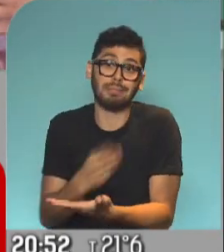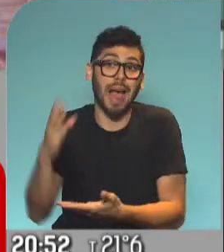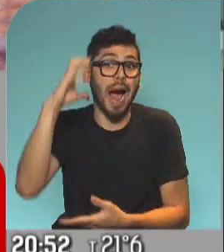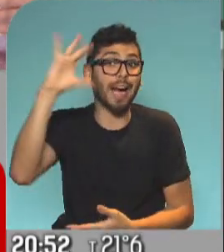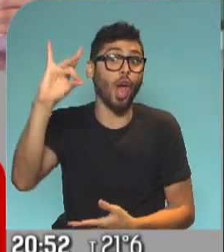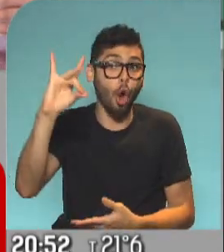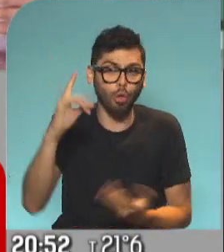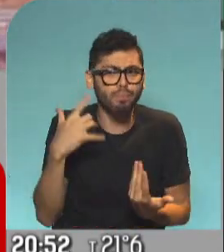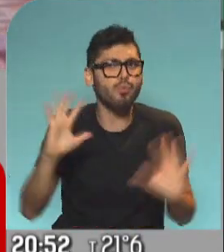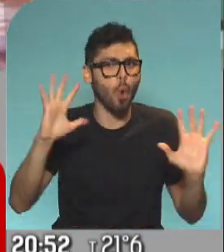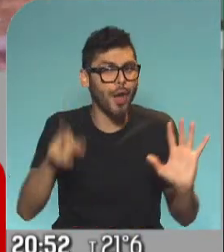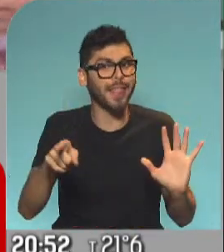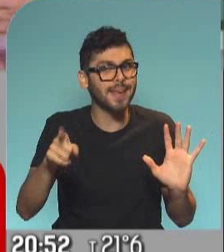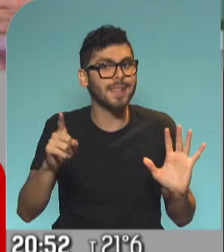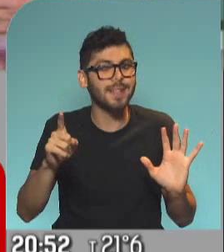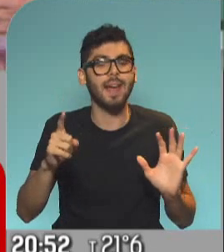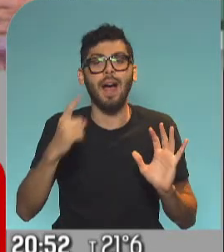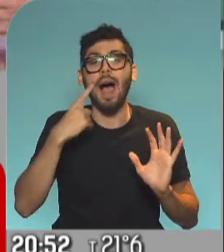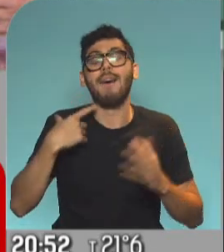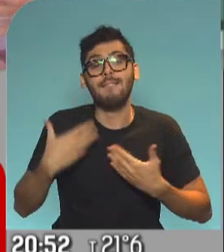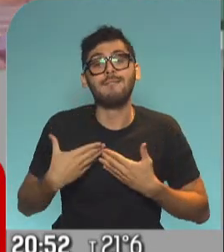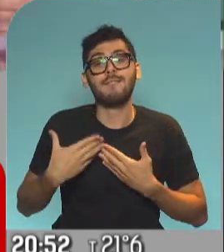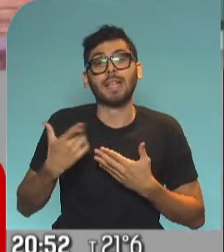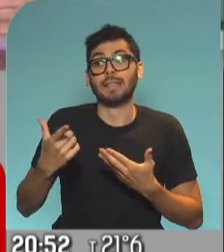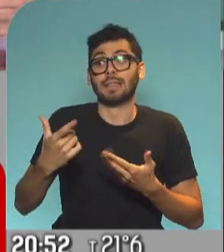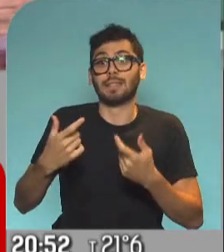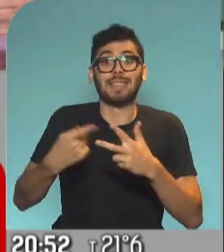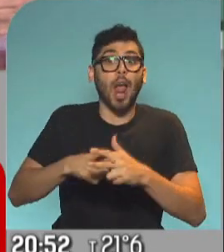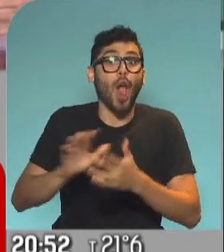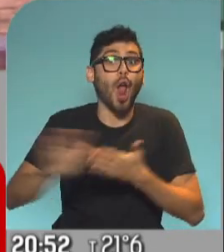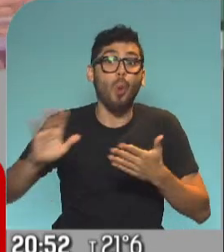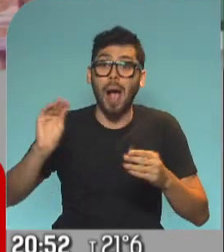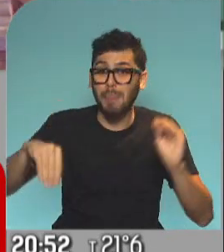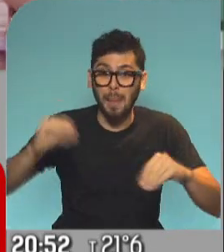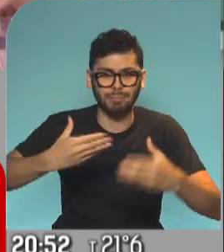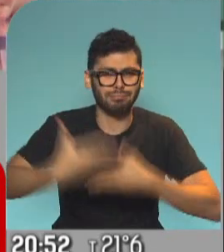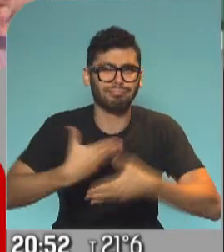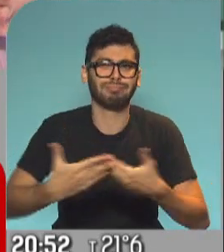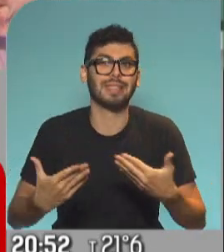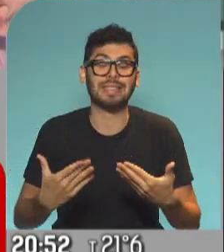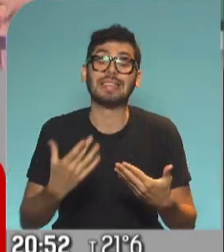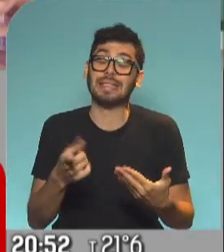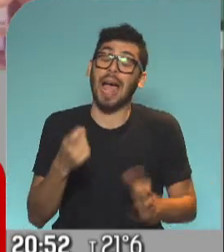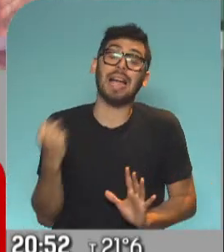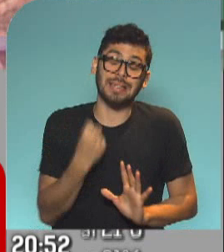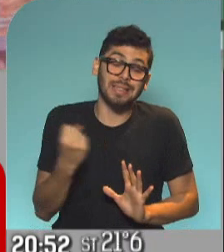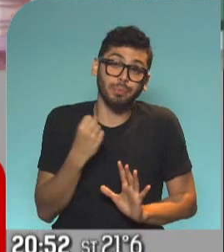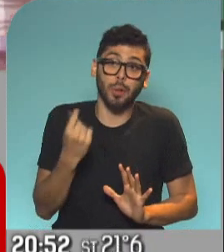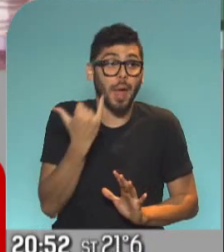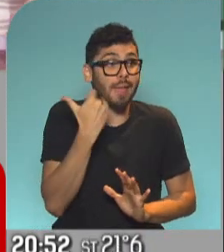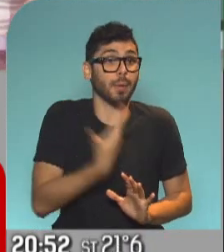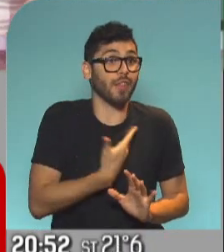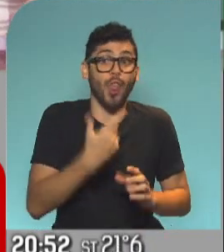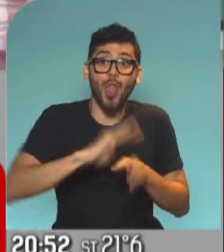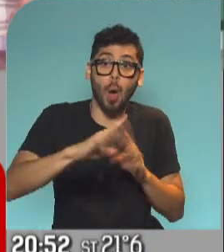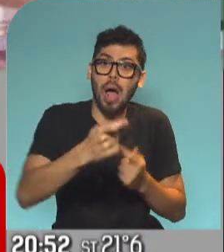y poder poder continuar con la evolución de implementación de nuevas tecnologías para seguir produciendo así que es importante en ese sentido para que pueda